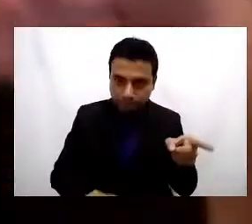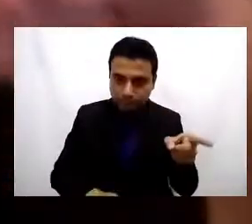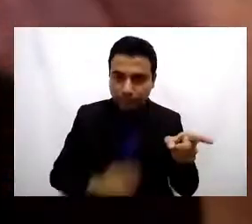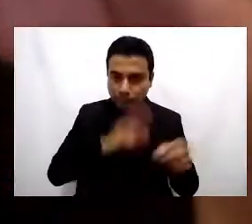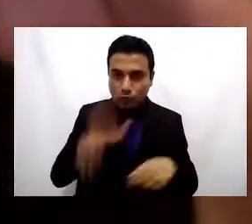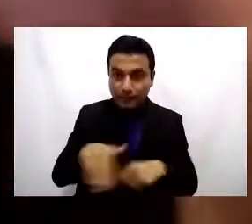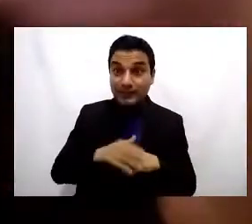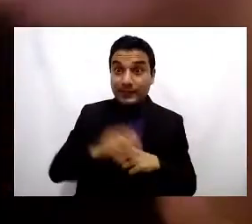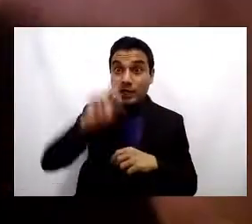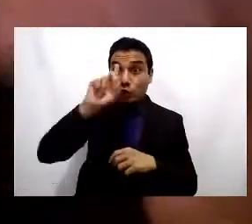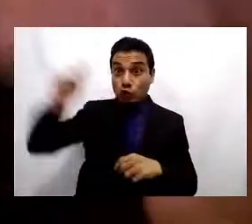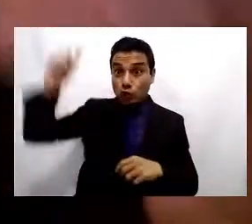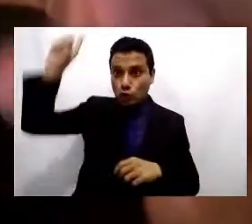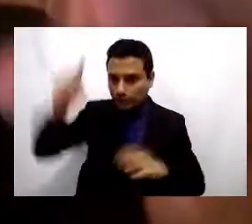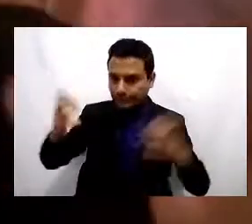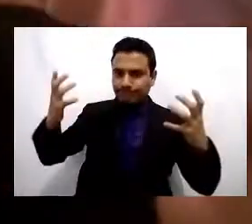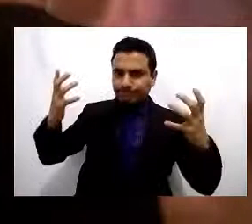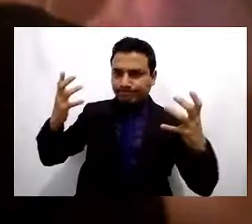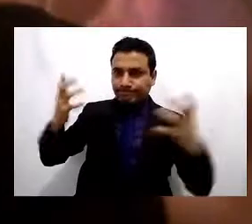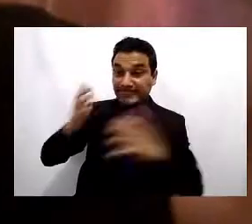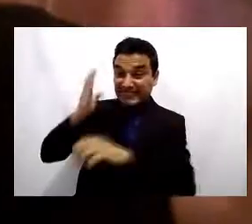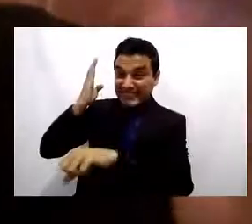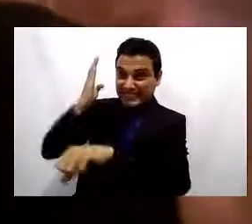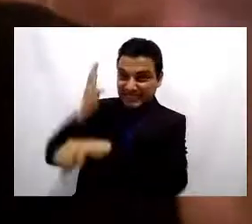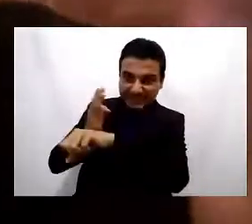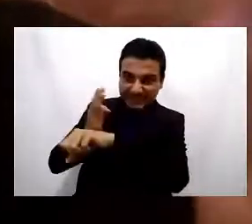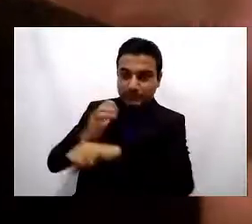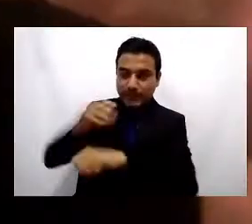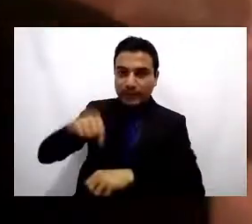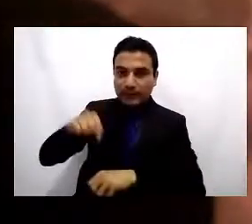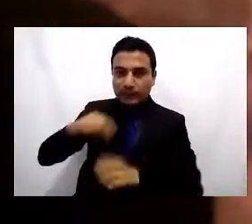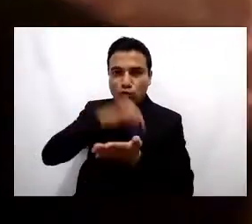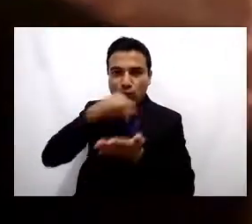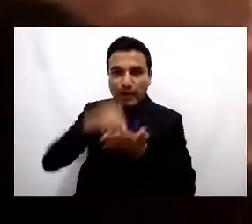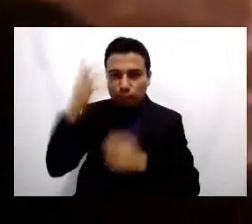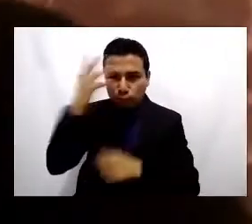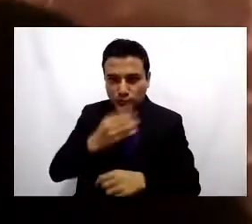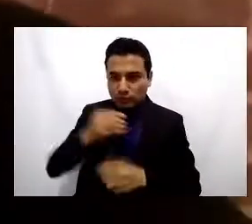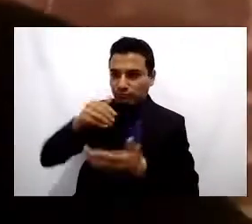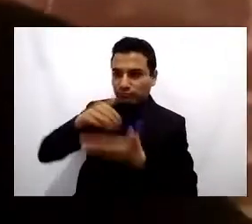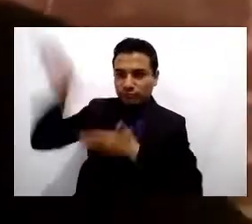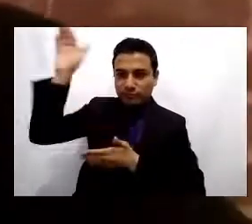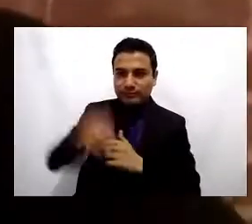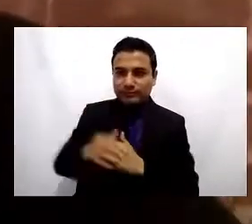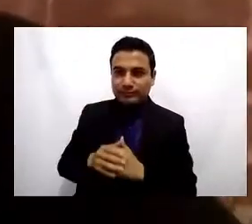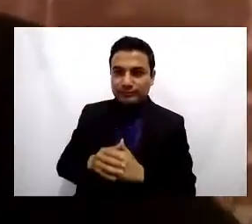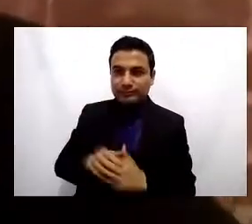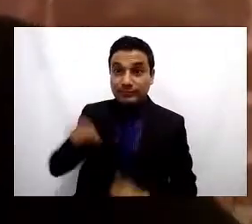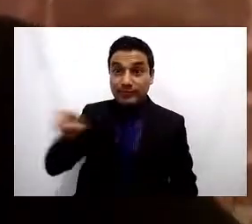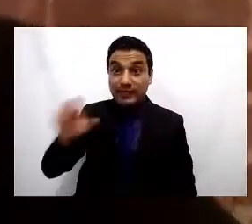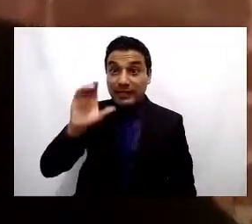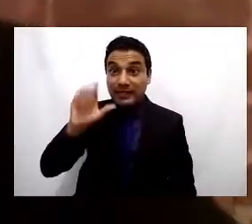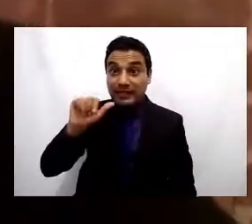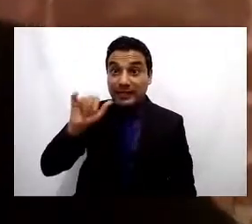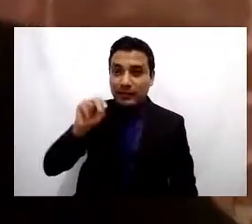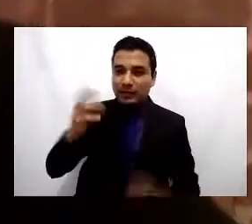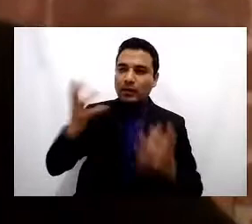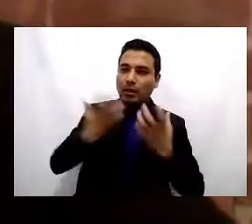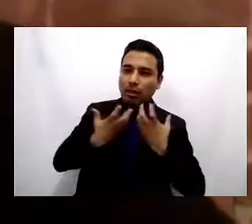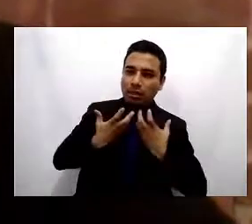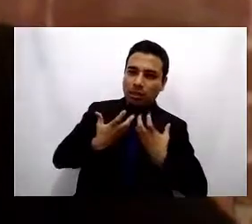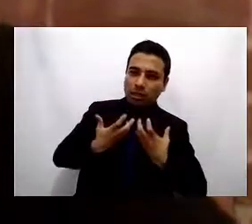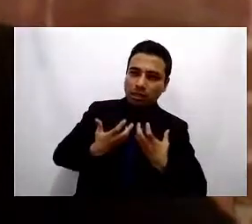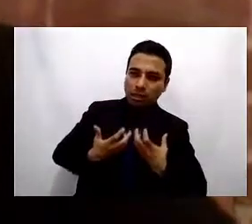lo expulsa del paraíso y queda viviendo atrapado en ese paraíso fracasado. Dios en un